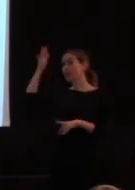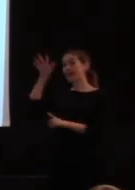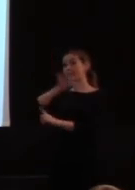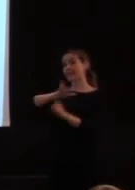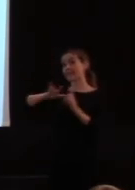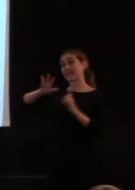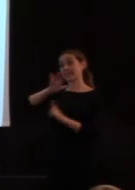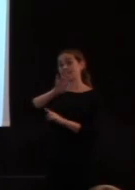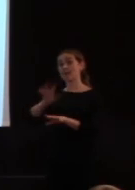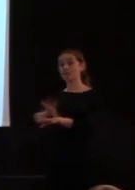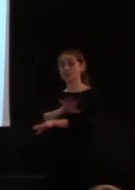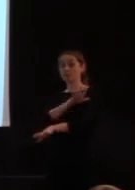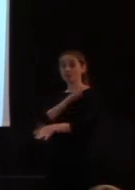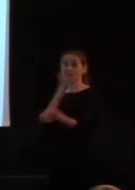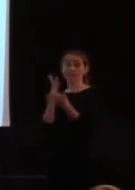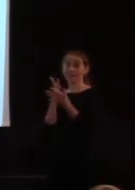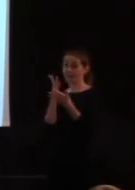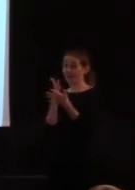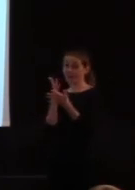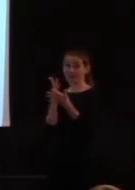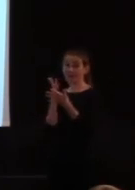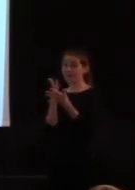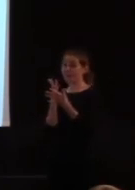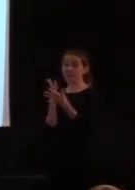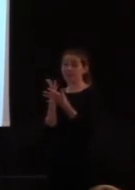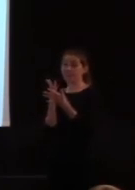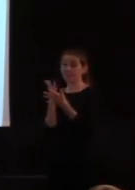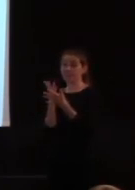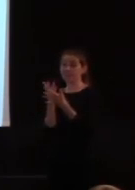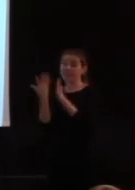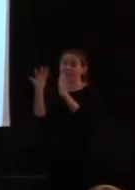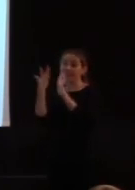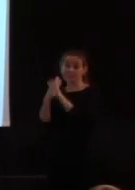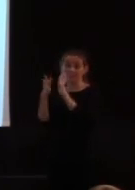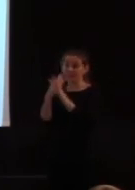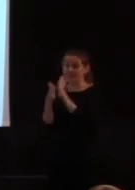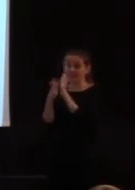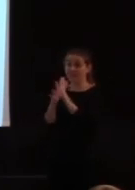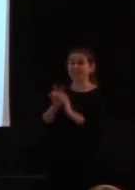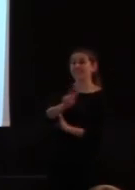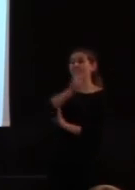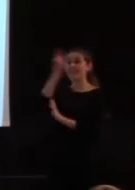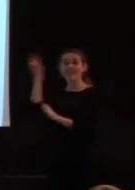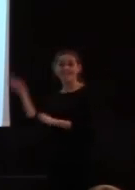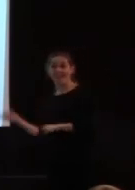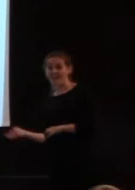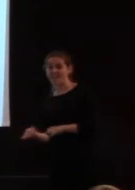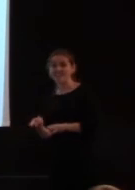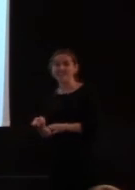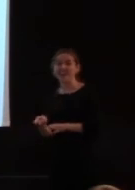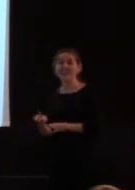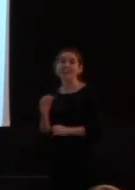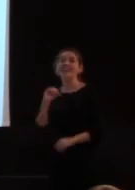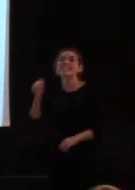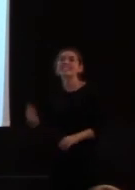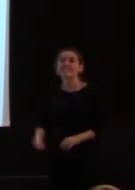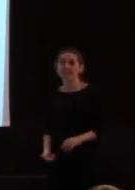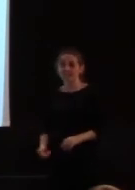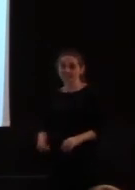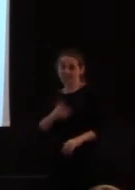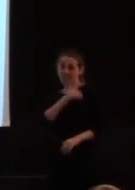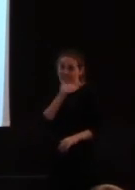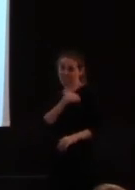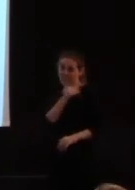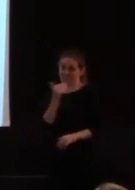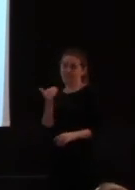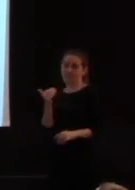de la clase por sí mismo explica más variaciones del rendimiento académico y otros factores, ¿no? Esto ya lo sabemos, ¿no? El crear